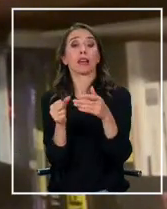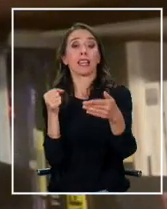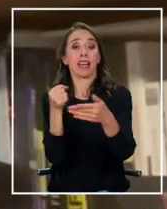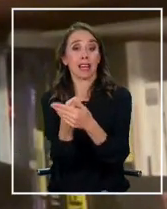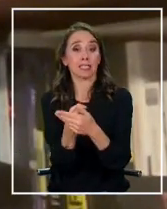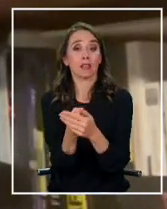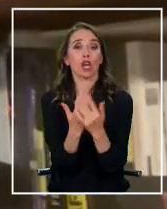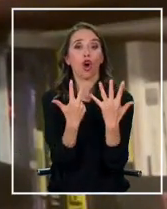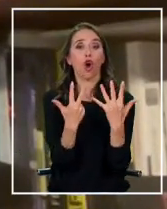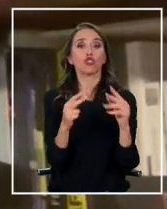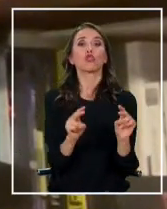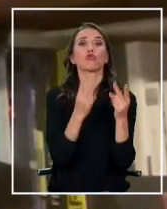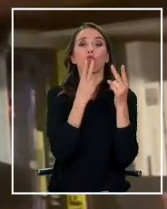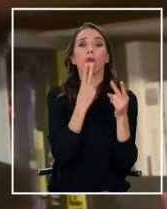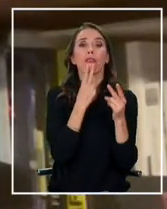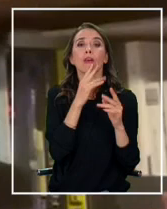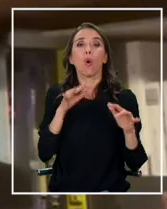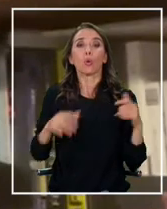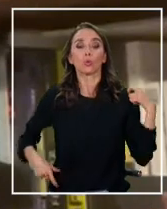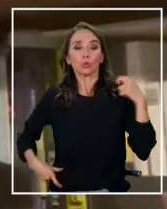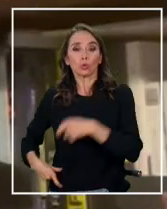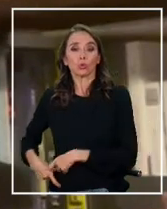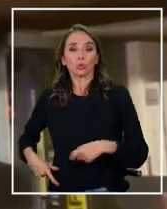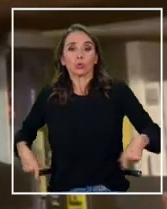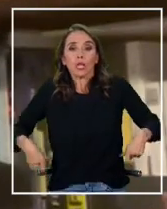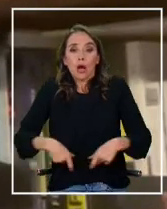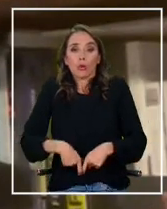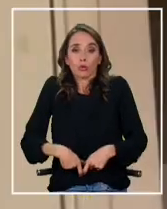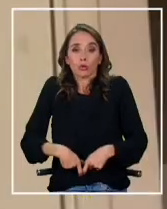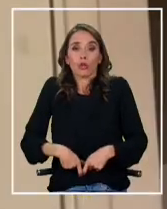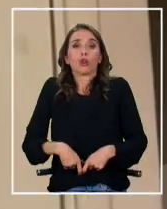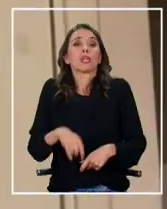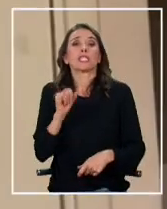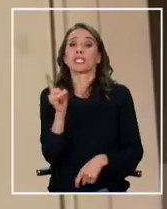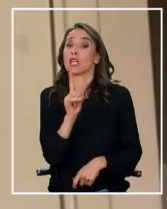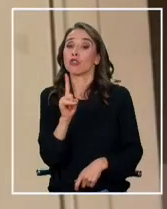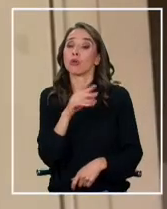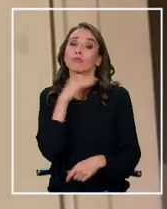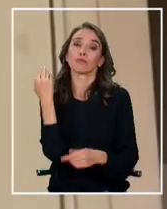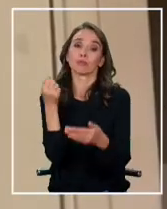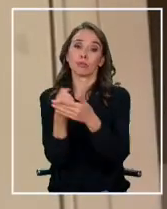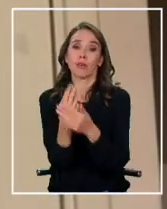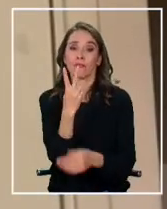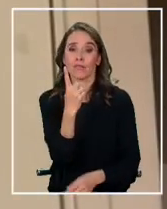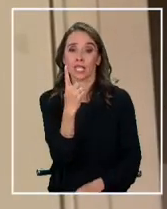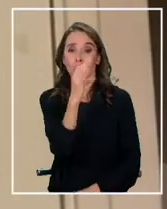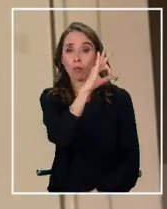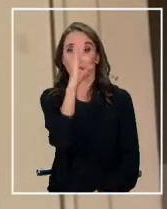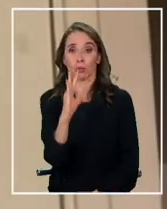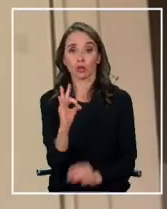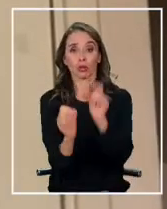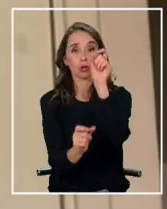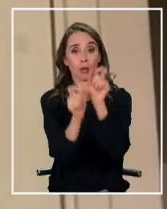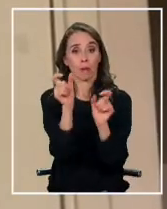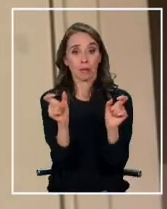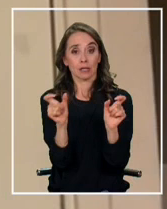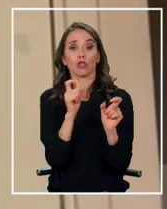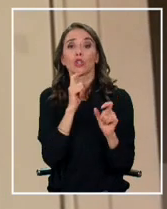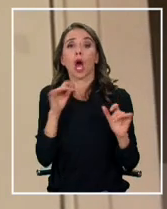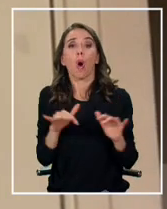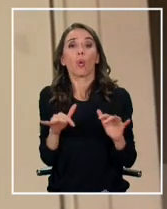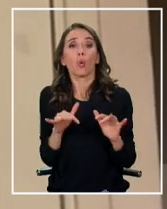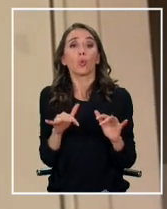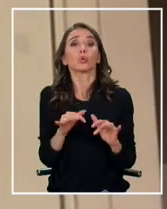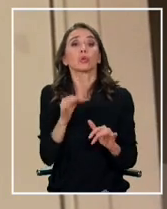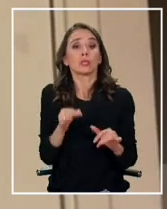vial porque iban con cinturón de seguridad, contrariamente al no usarlo. Solamente el 21% de las personas utiliza